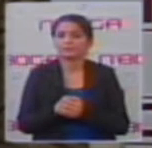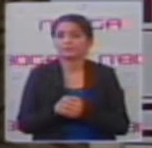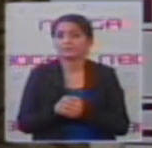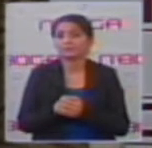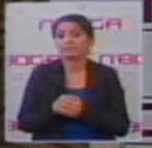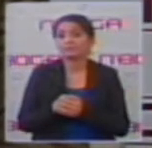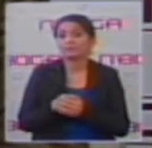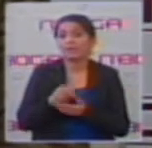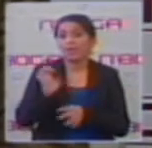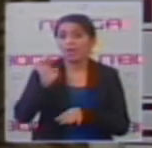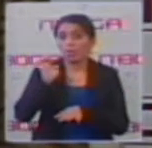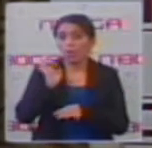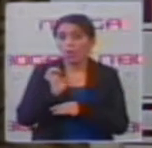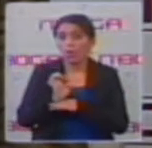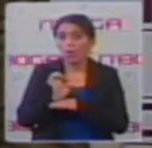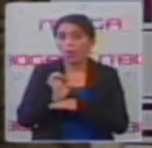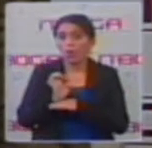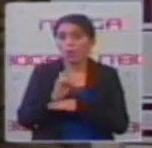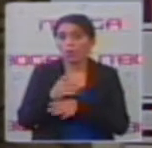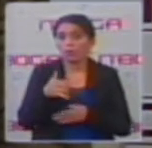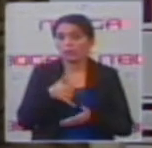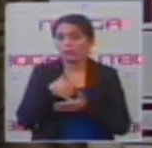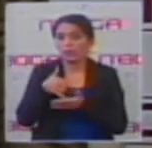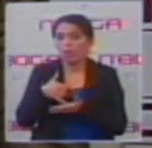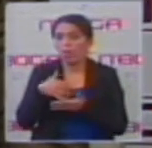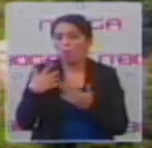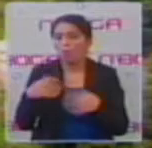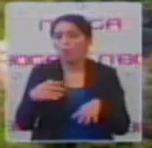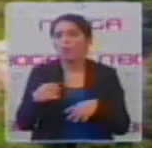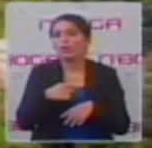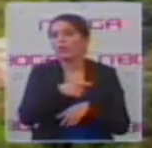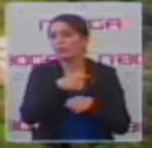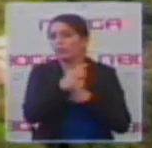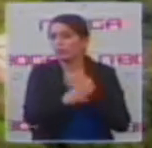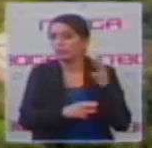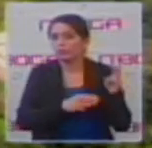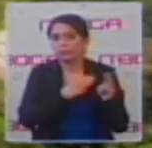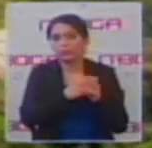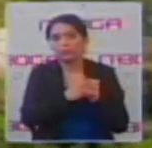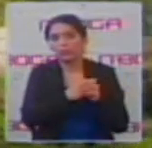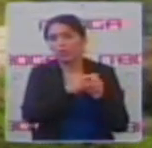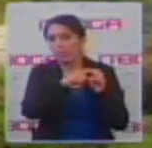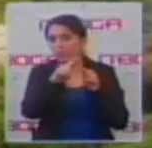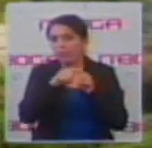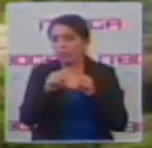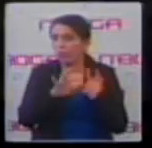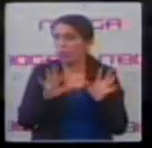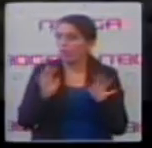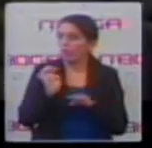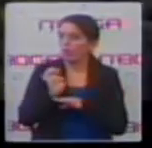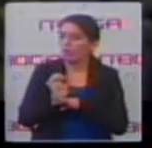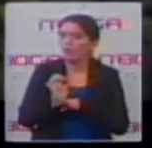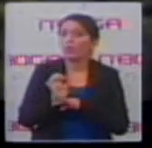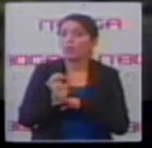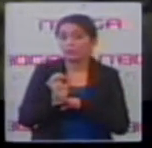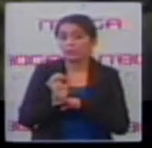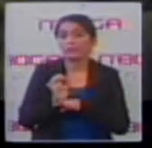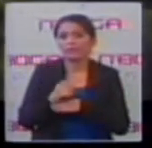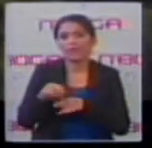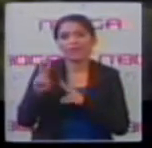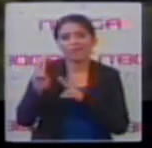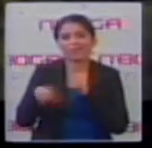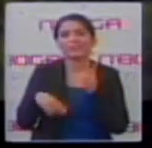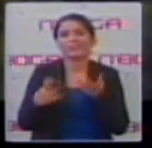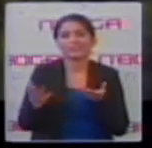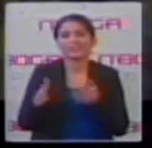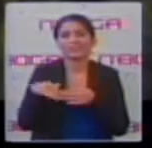Ecuador empieza a sonar cada vez de mejor manera en las líderes del turismo y cómo nos ven hacia afuera. Y el